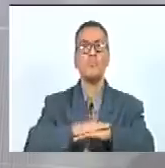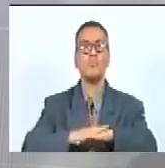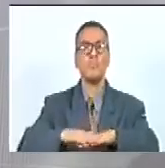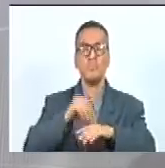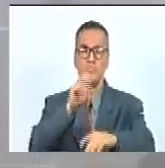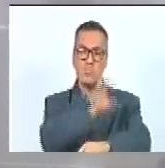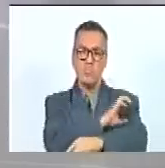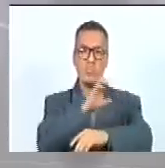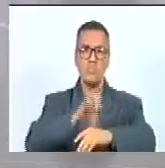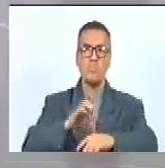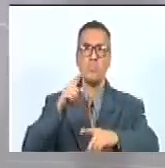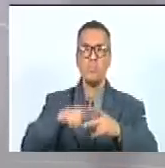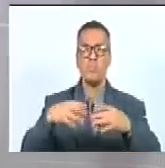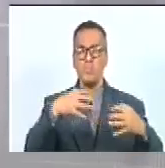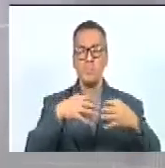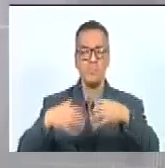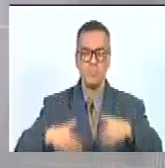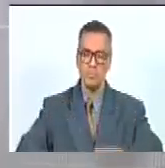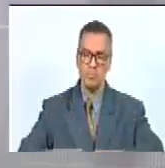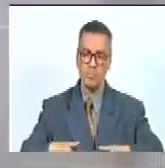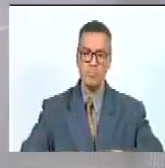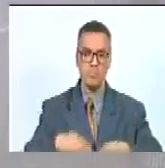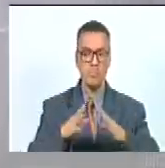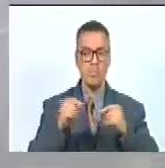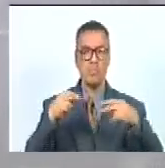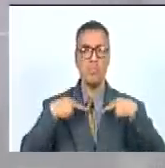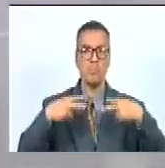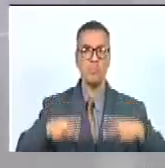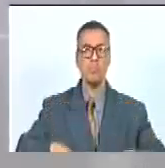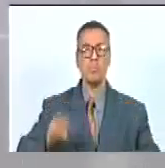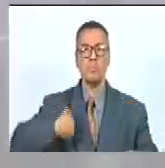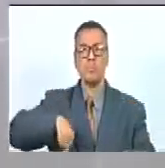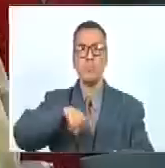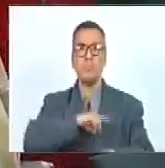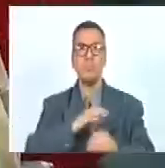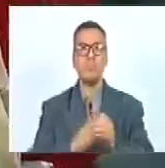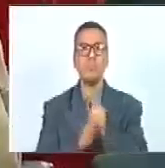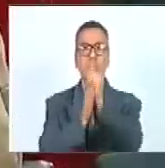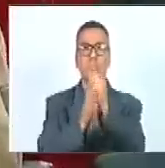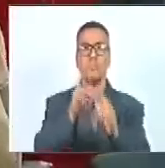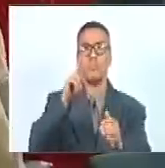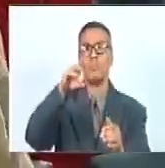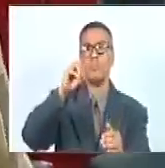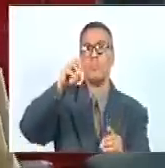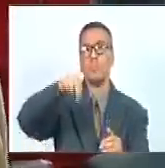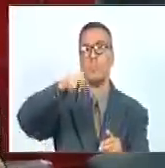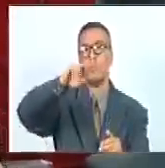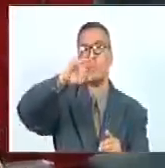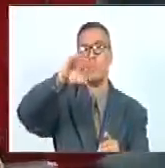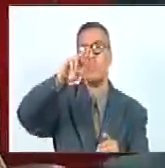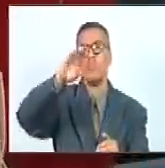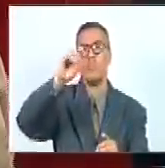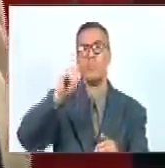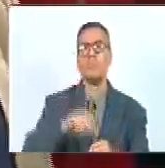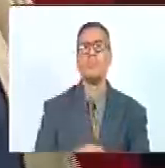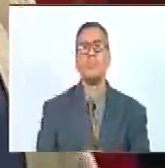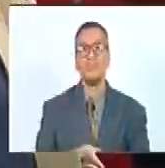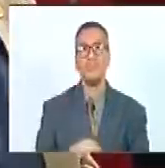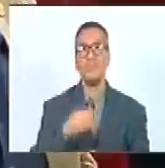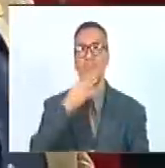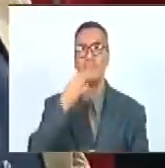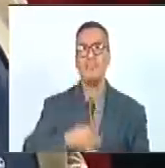la ética y en la lucha por toda su vida de nuestro comandante Ramiro, de Fernando Soto Rojas,